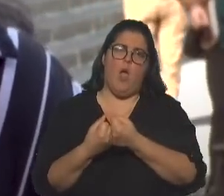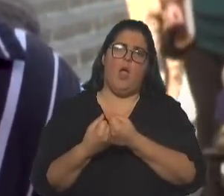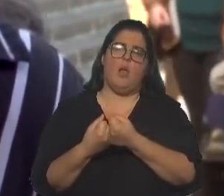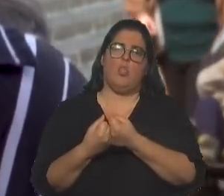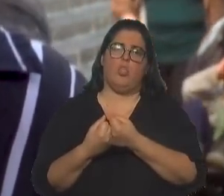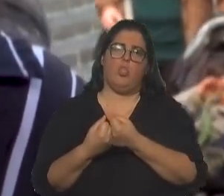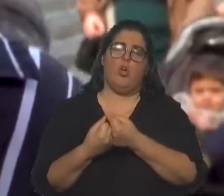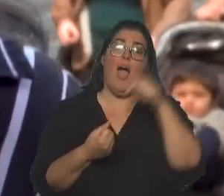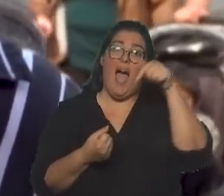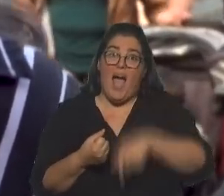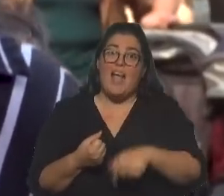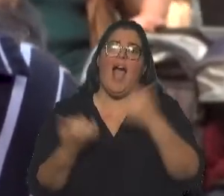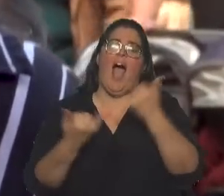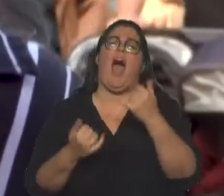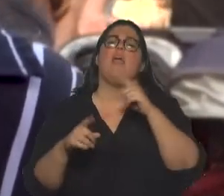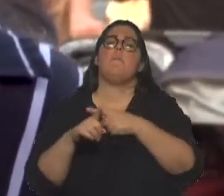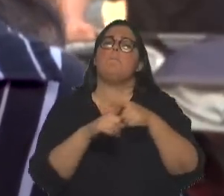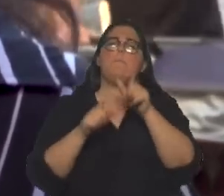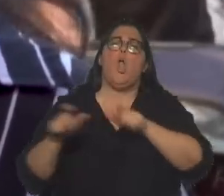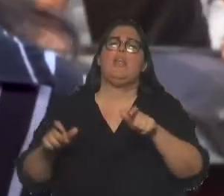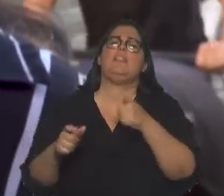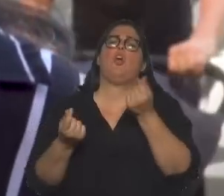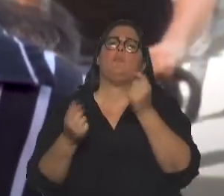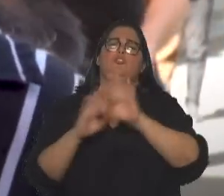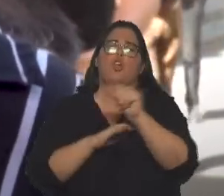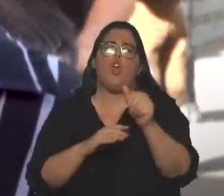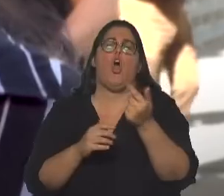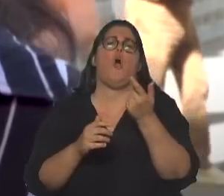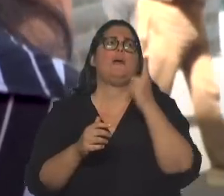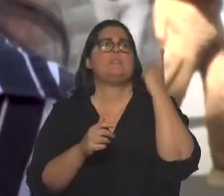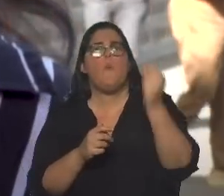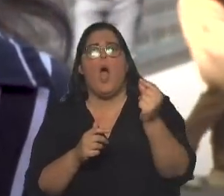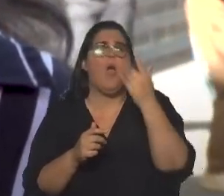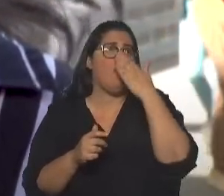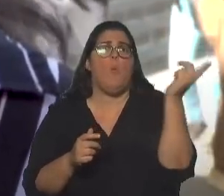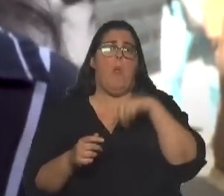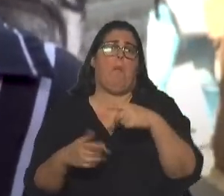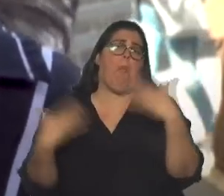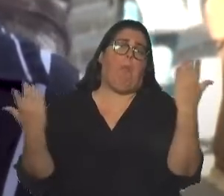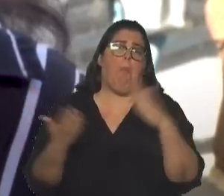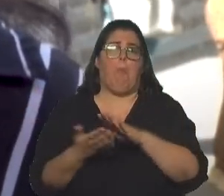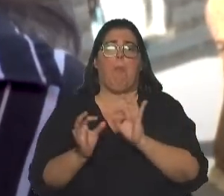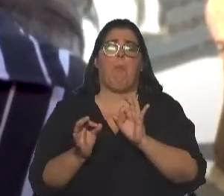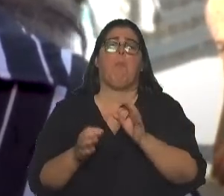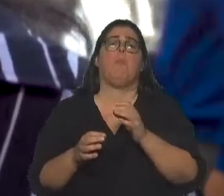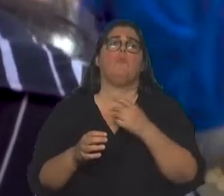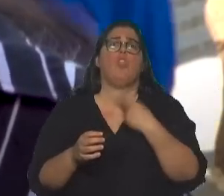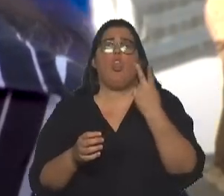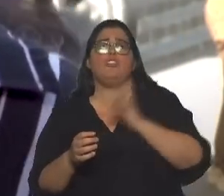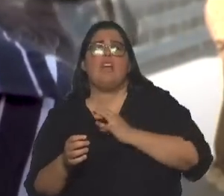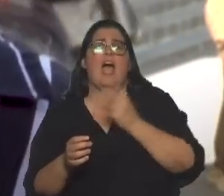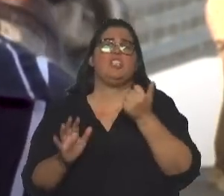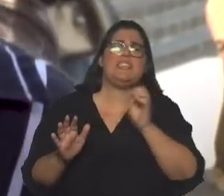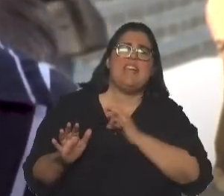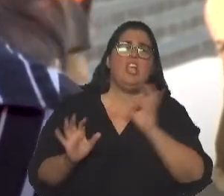porque aquí hay personas políticos que se roban el dinero, que se van y después vienen como si nada. Otra vez pasan años, 2 años, 10 años, como